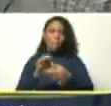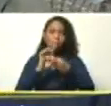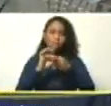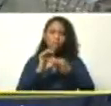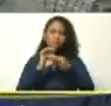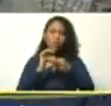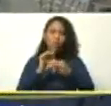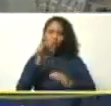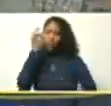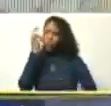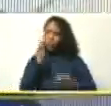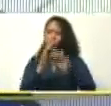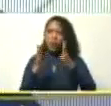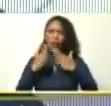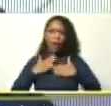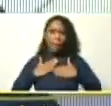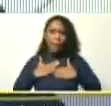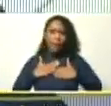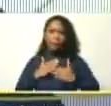mi fortuna.